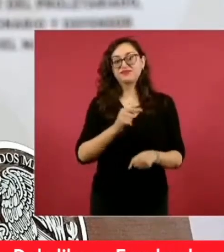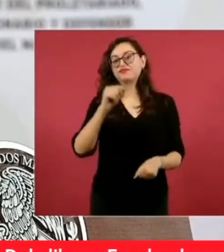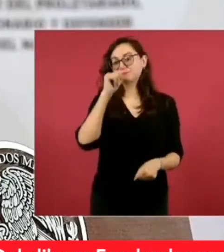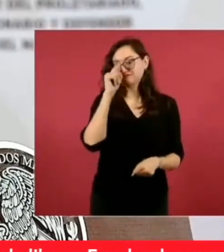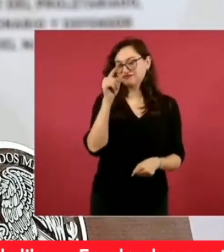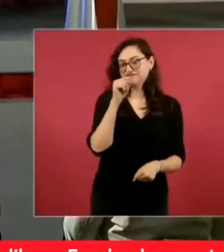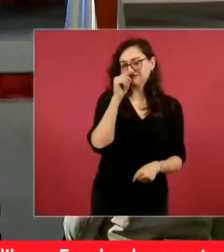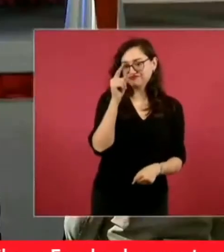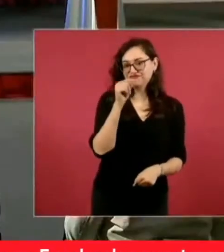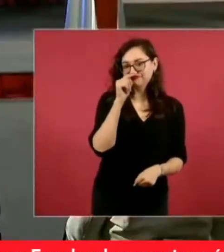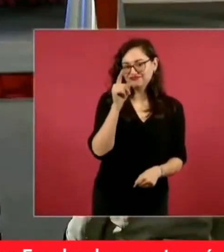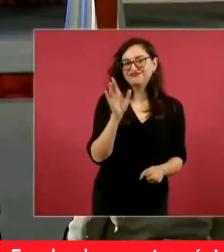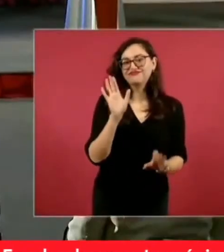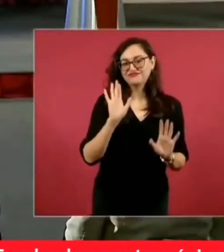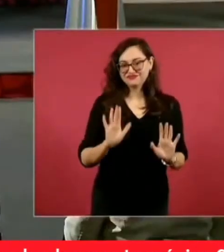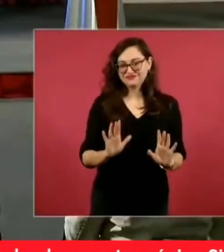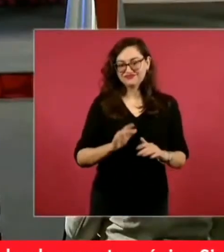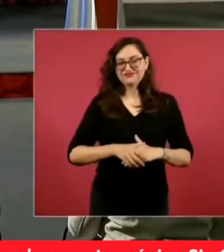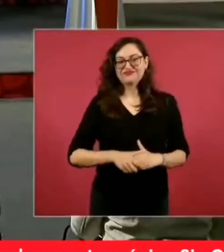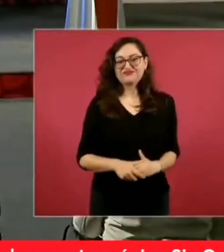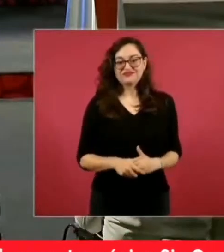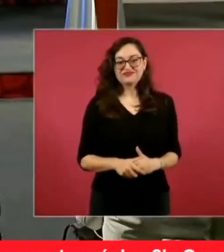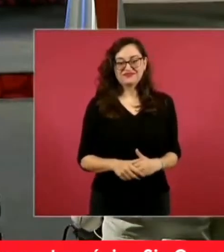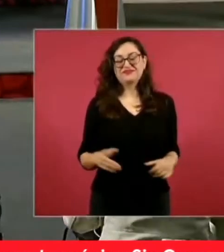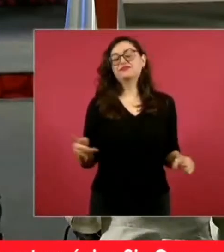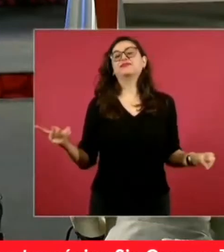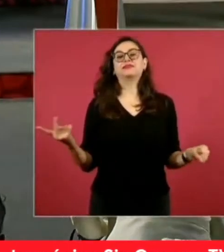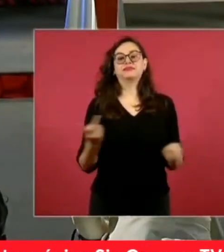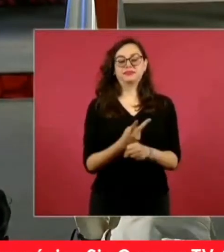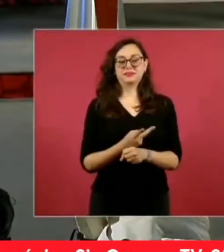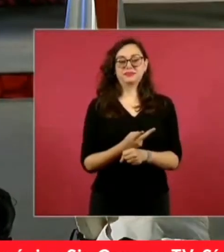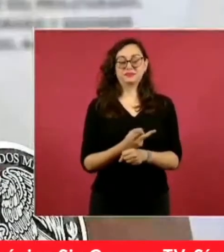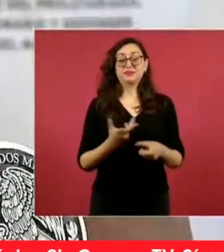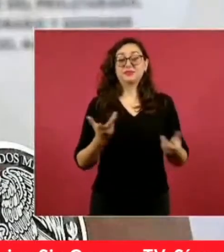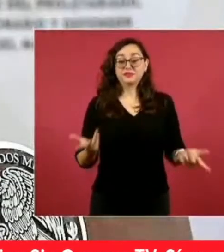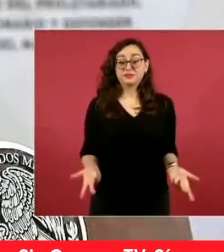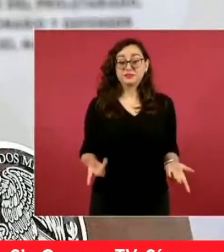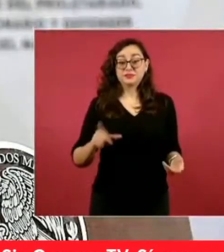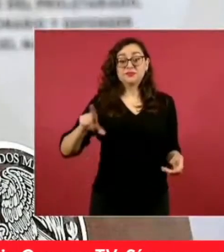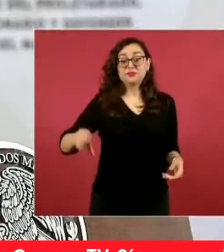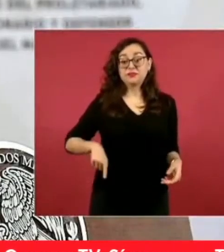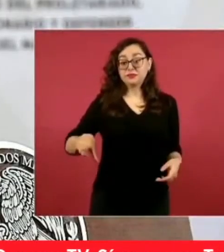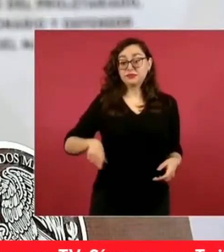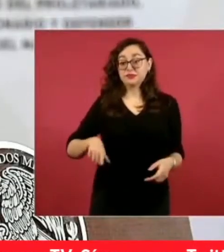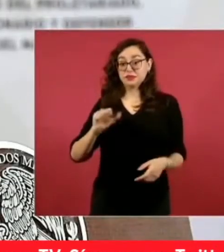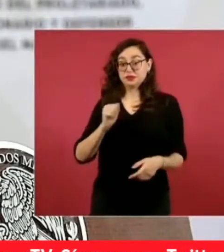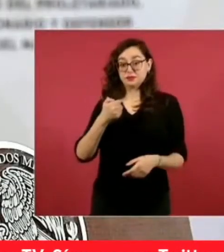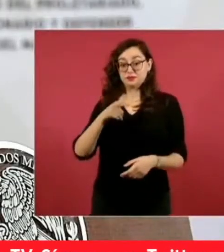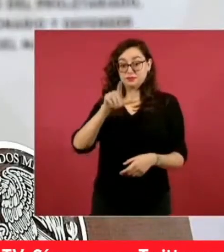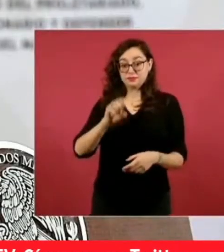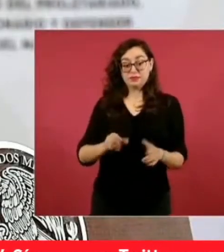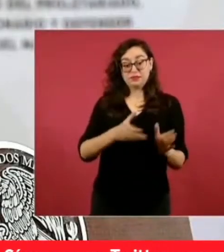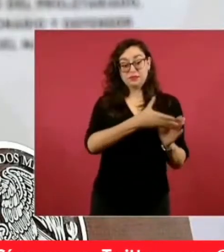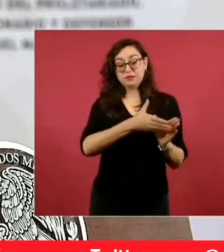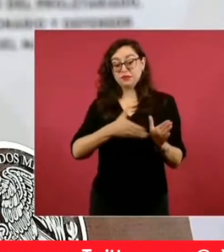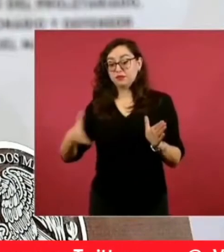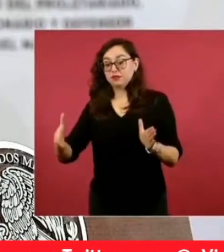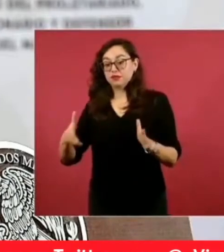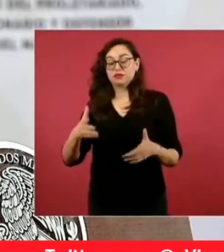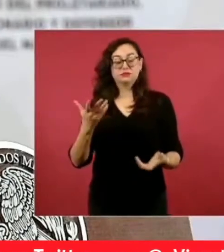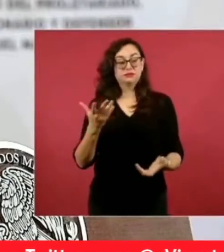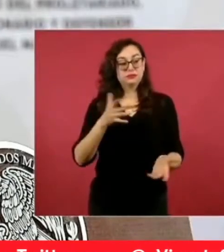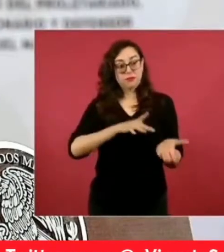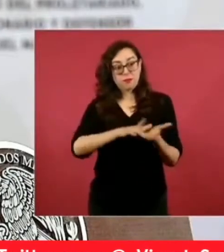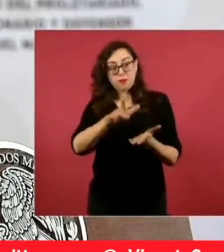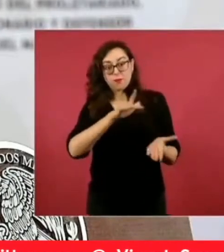presidente, porque su administración, su aprobación, es una aprobación histórica al cierre